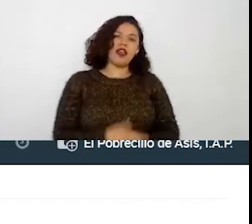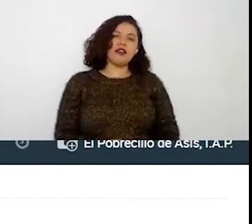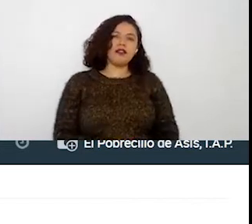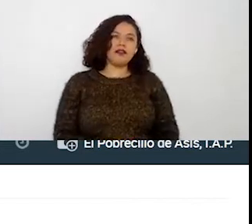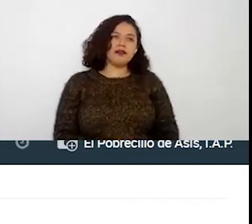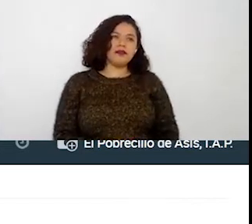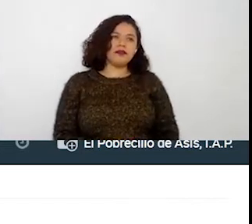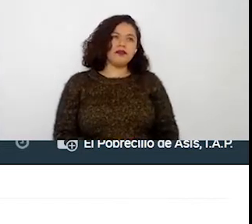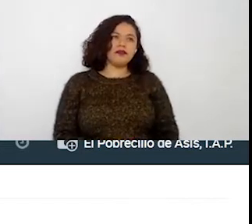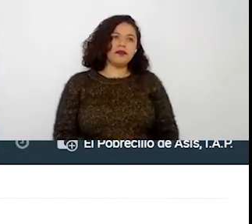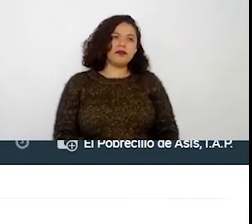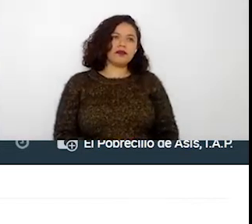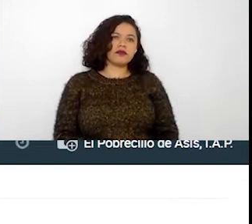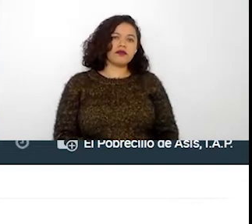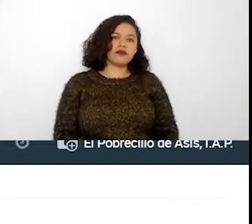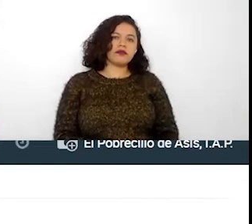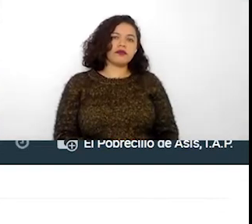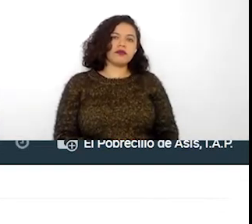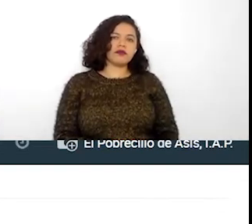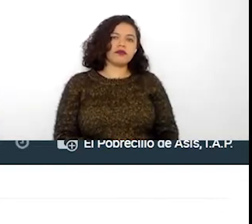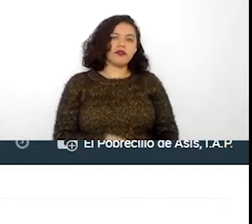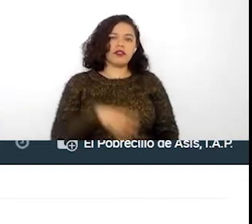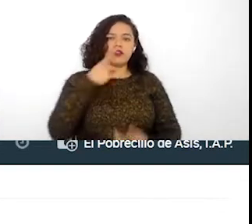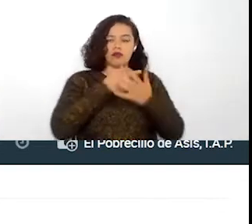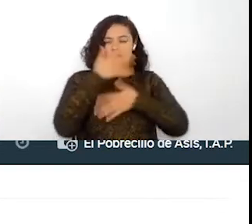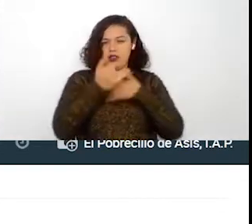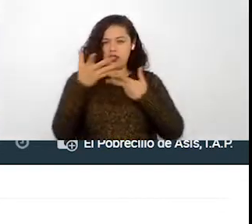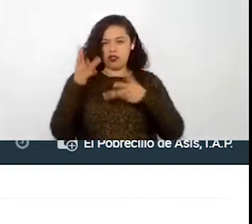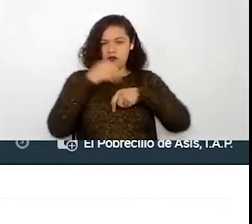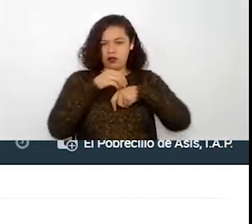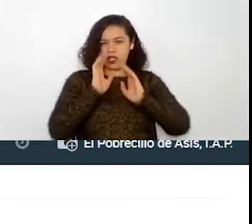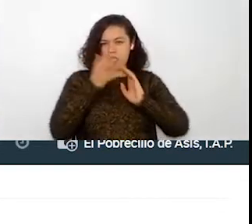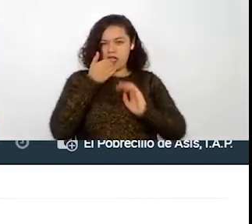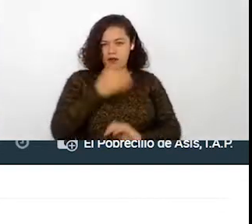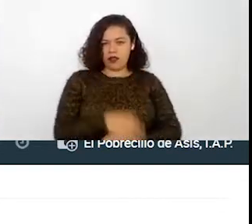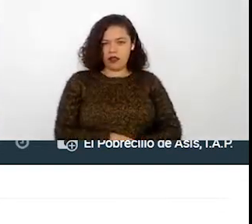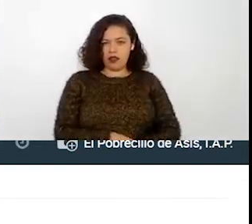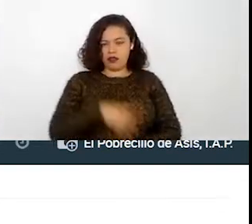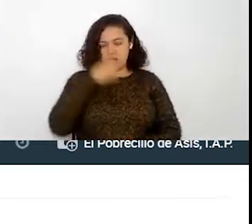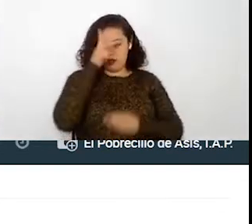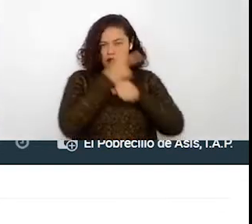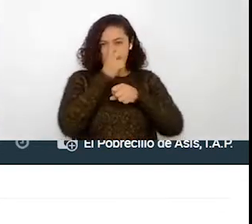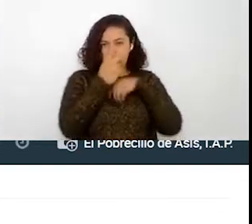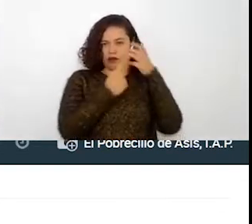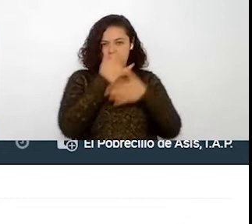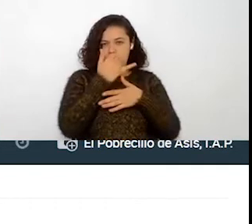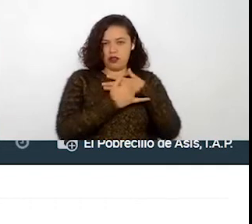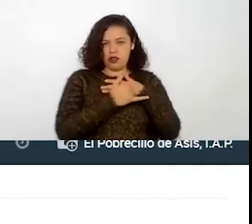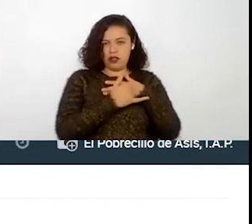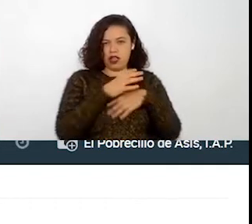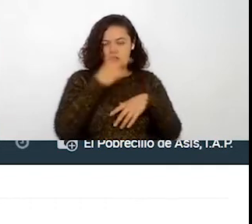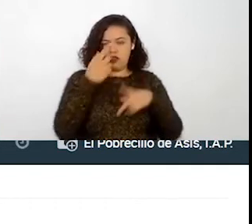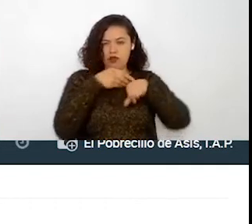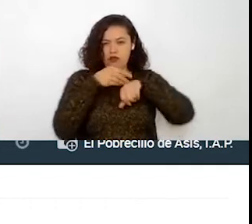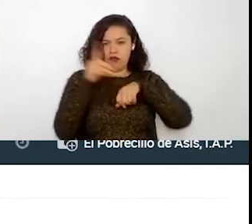este tiene también su proyecto cargado para poder dar un segundo proyecto aquí como vemos hay un numerito